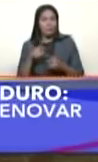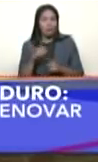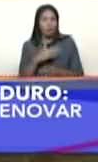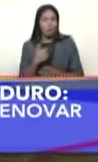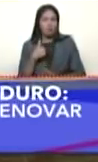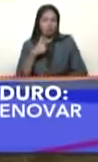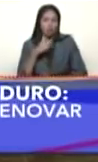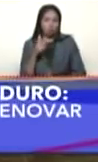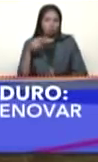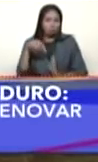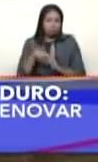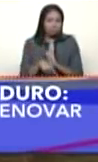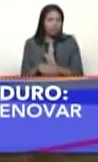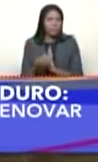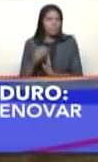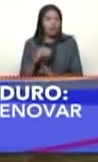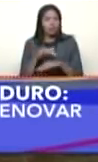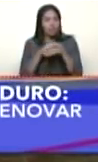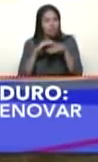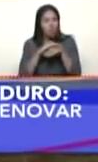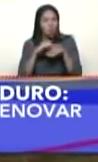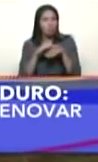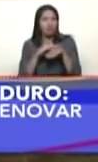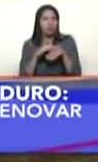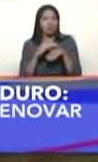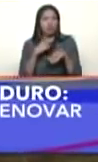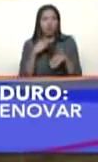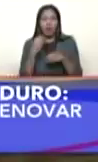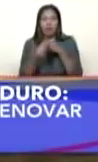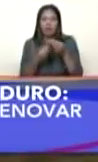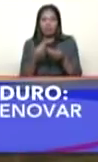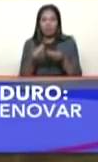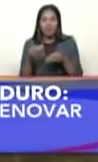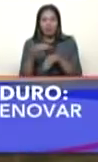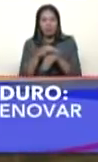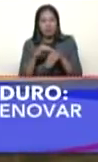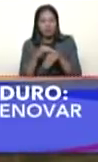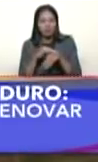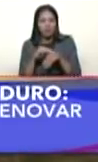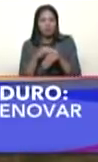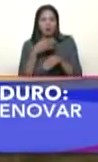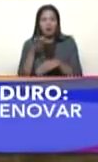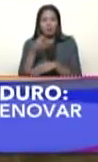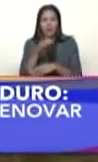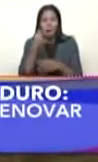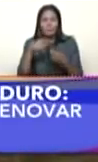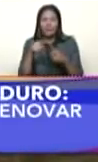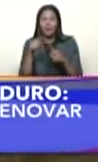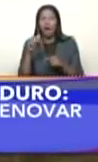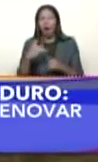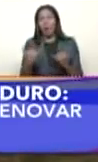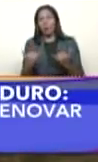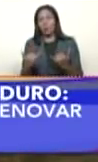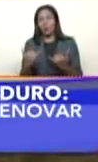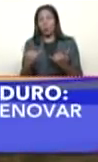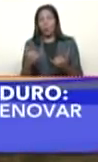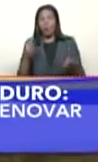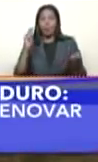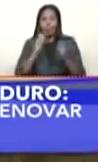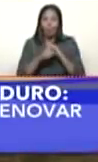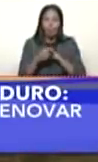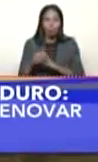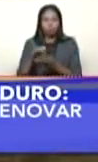yo. Me perdonan, porque yo creé el ministerio y que queríamos todos. Pero ha llegado el momento de que con los cambios, la